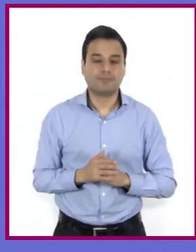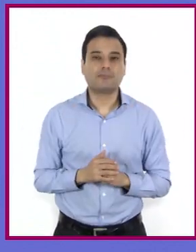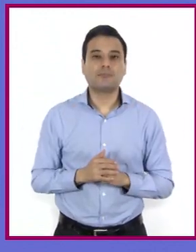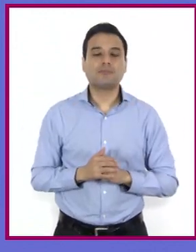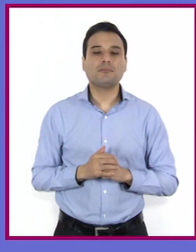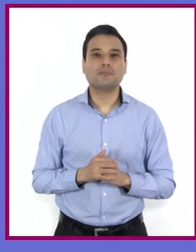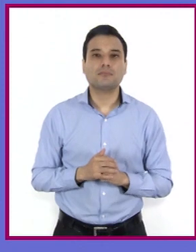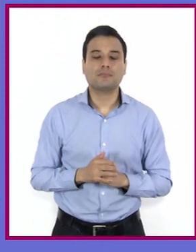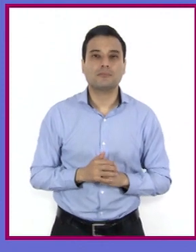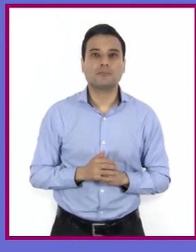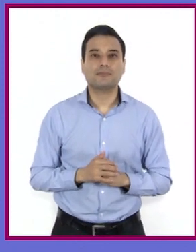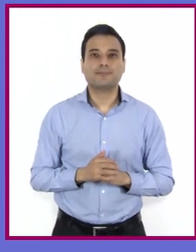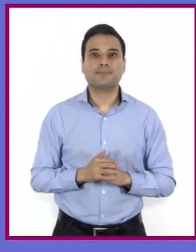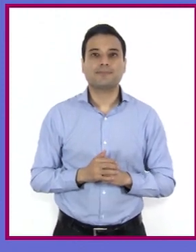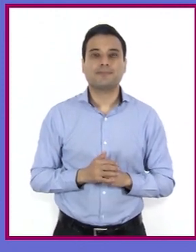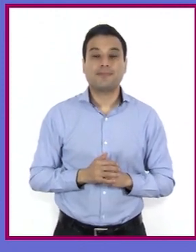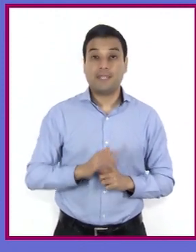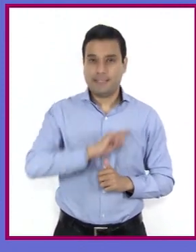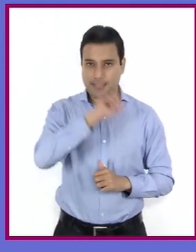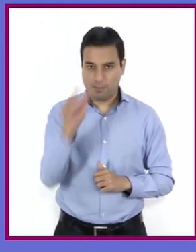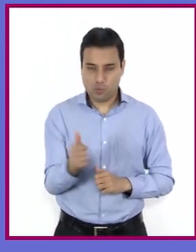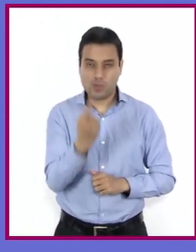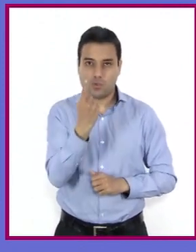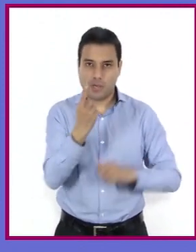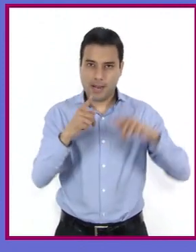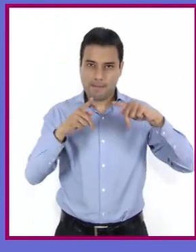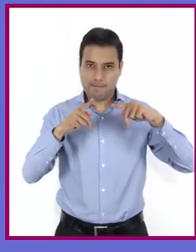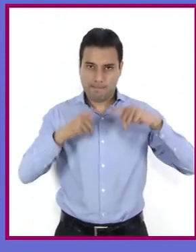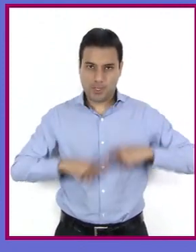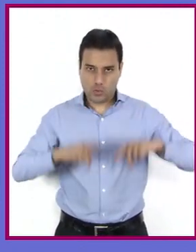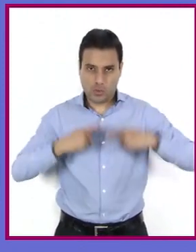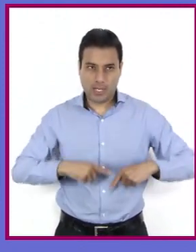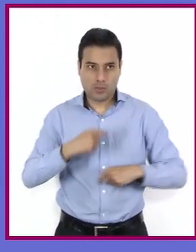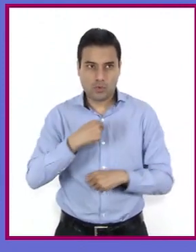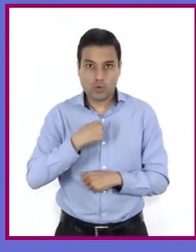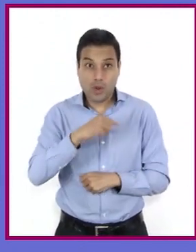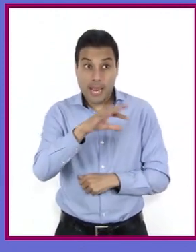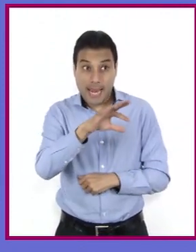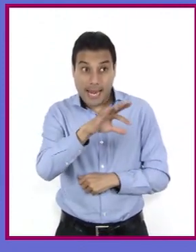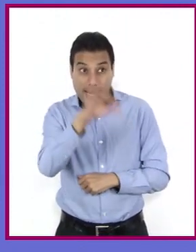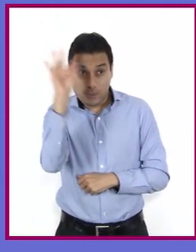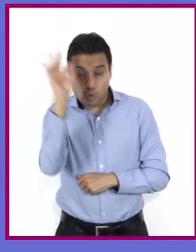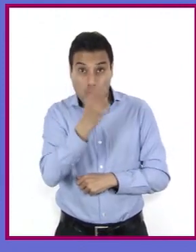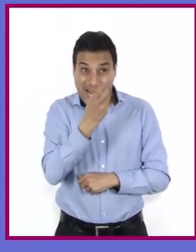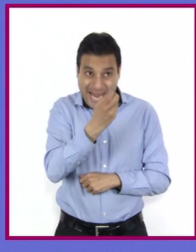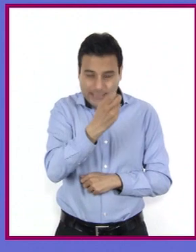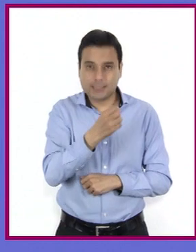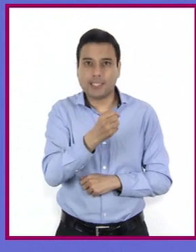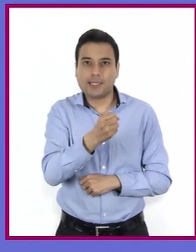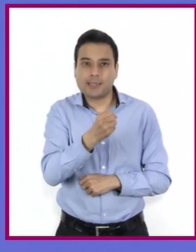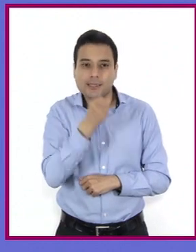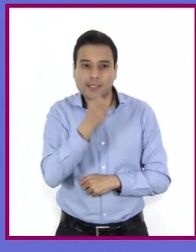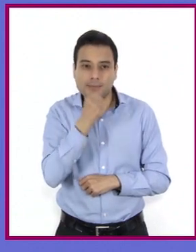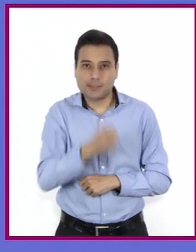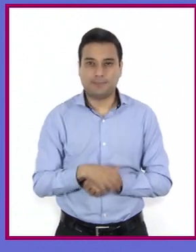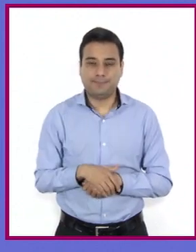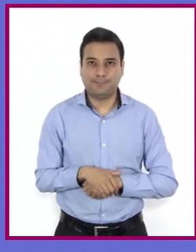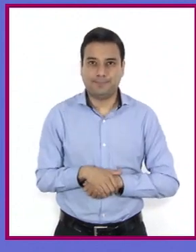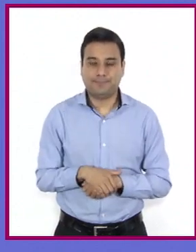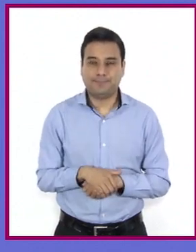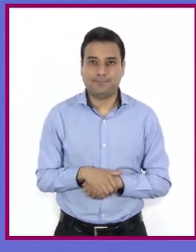elige a una persona para entrevistarla, ¿sí? La